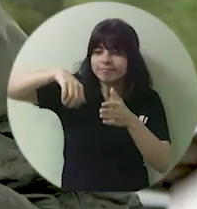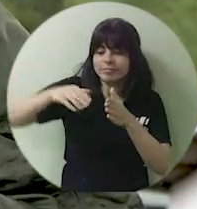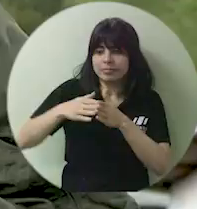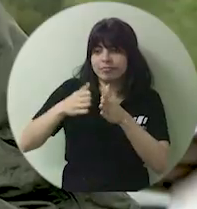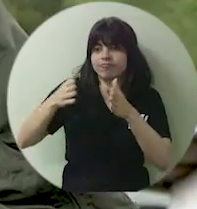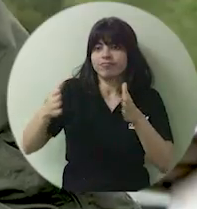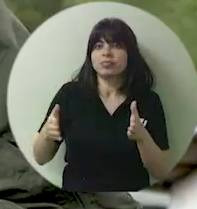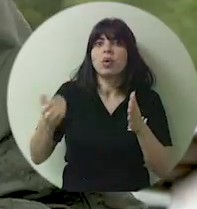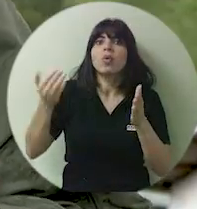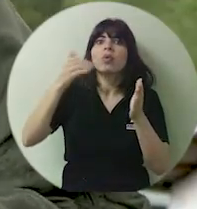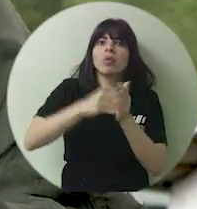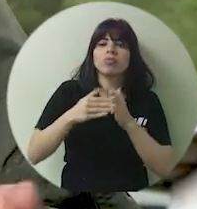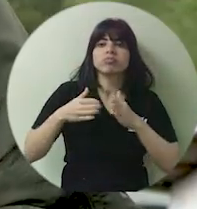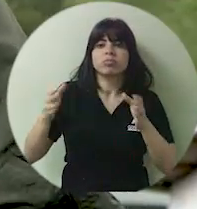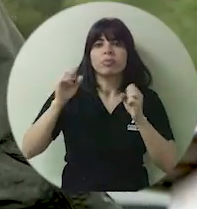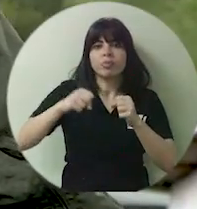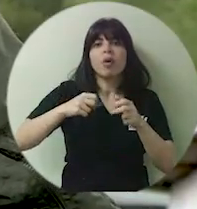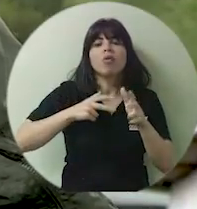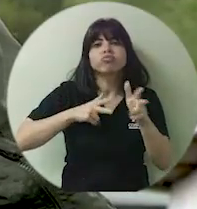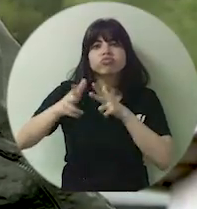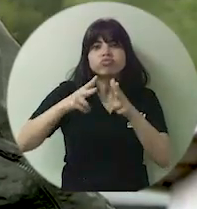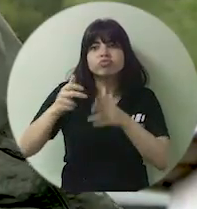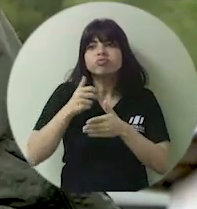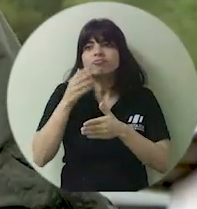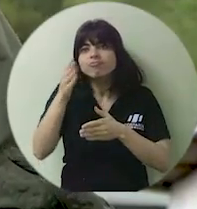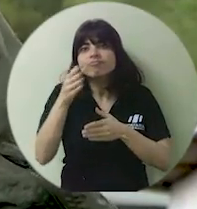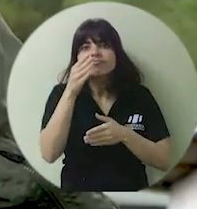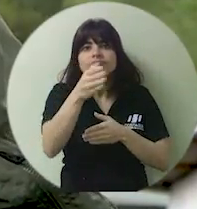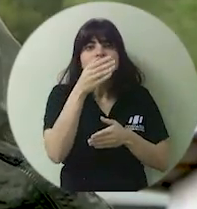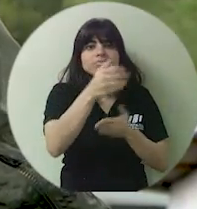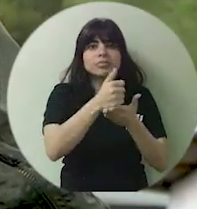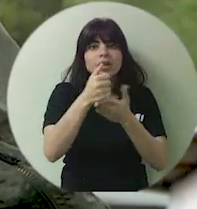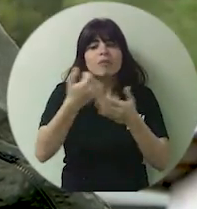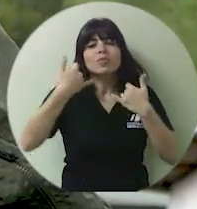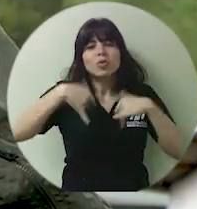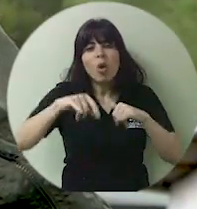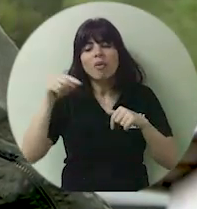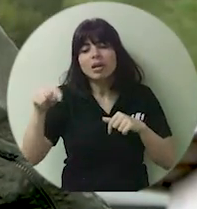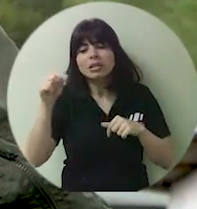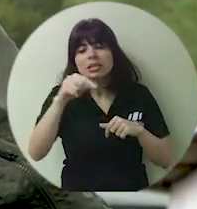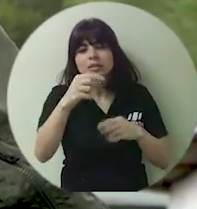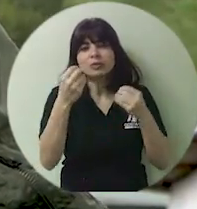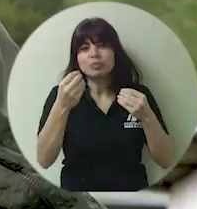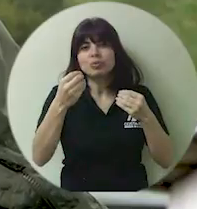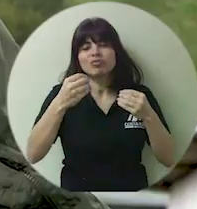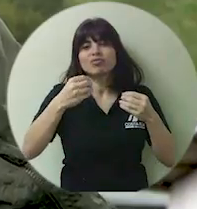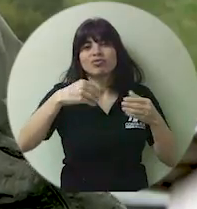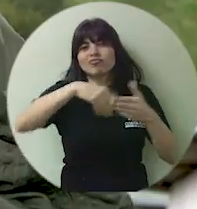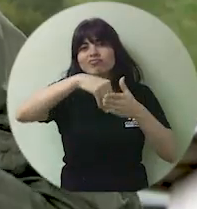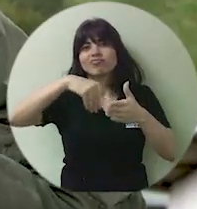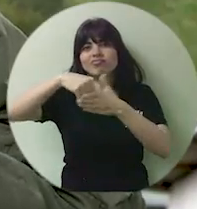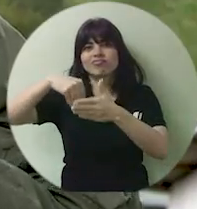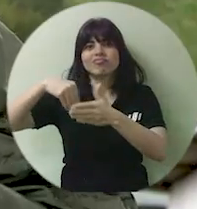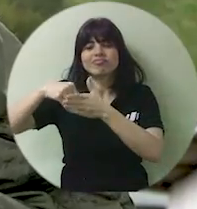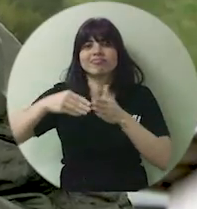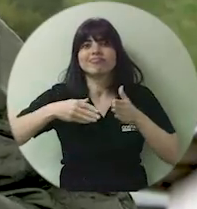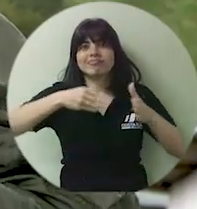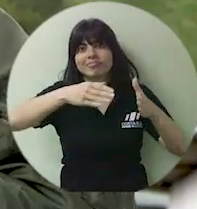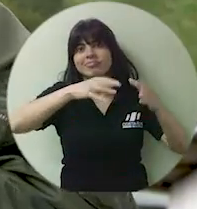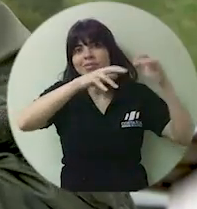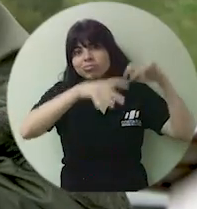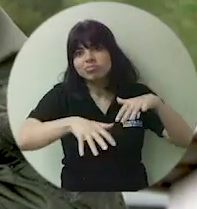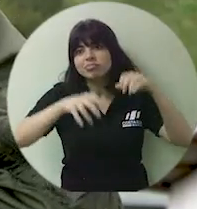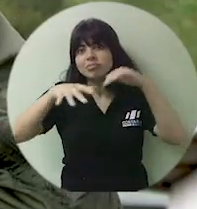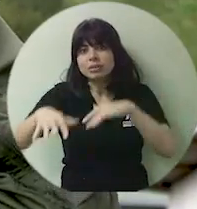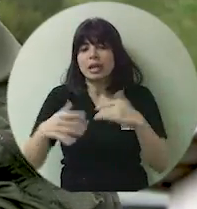a poco se están restituyendo para que haya conectividad en el país. Aún así, hay muchas vías nacionales que están interrumpidas. A partir de